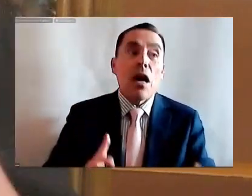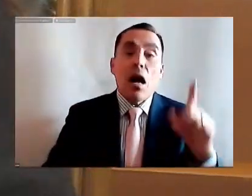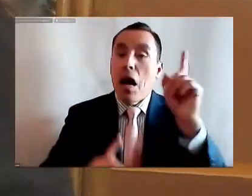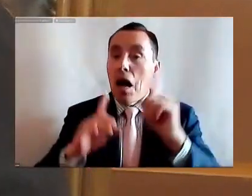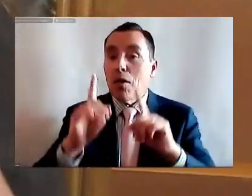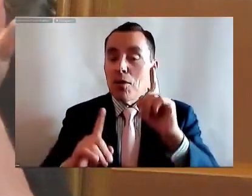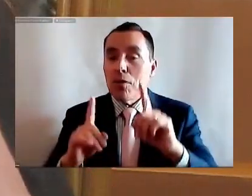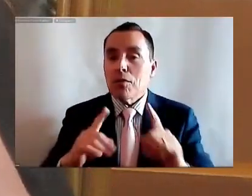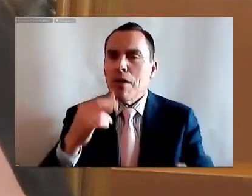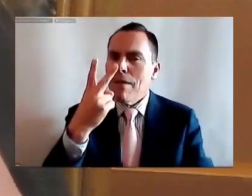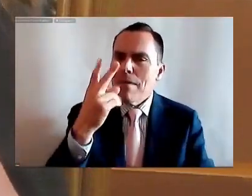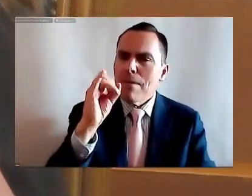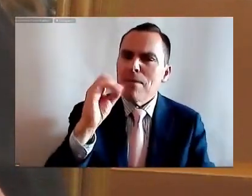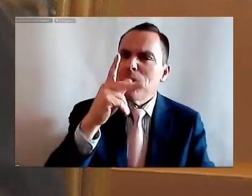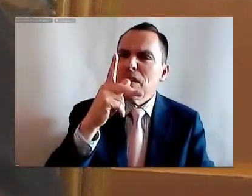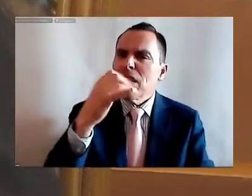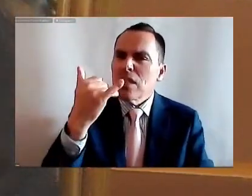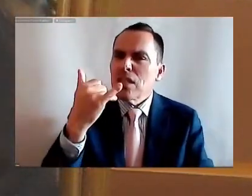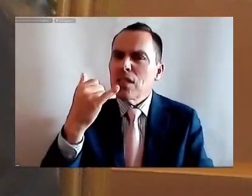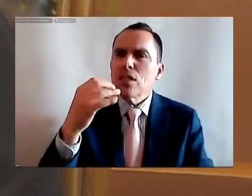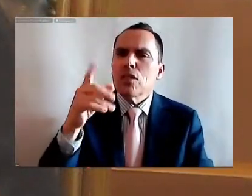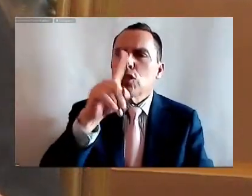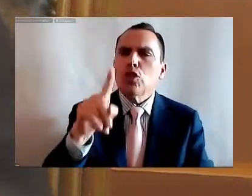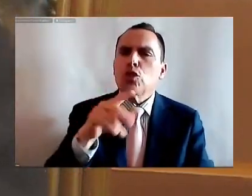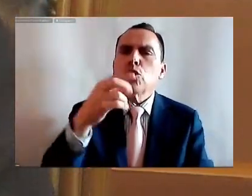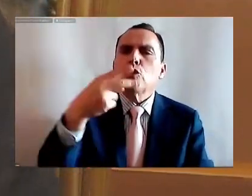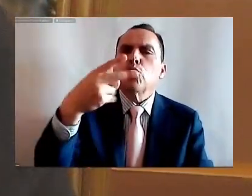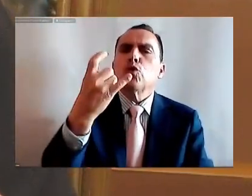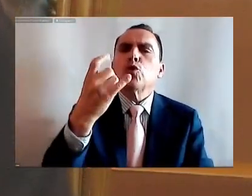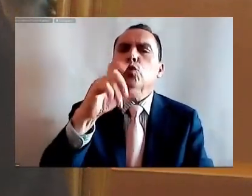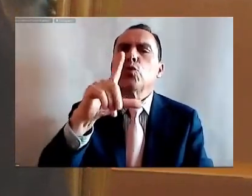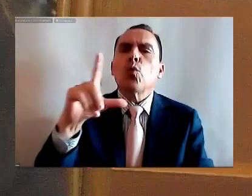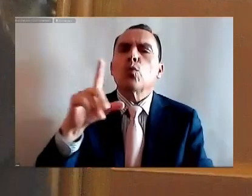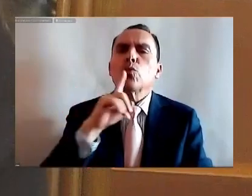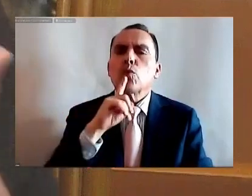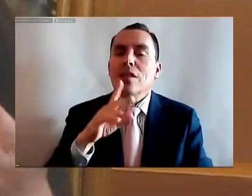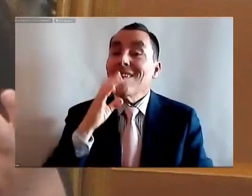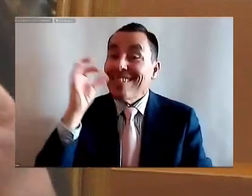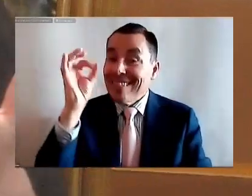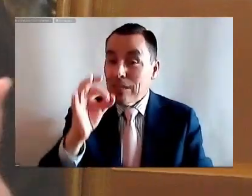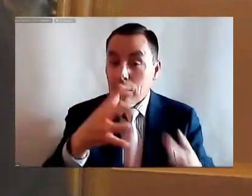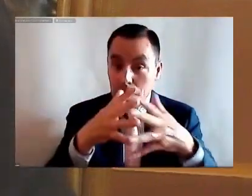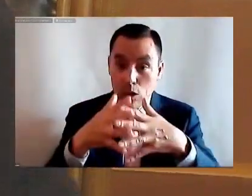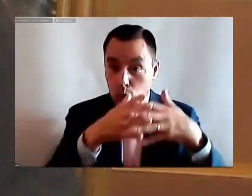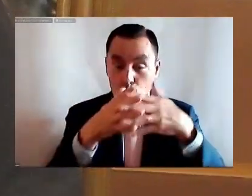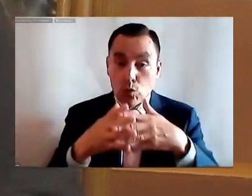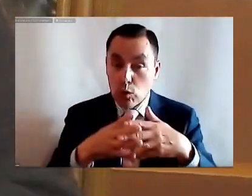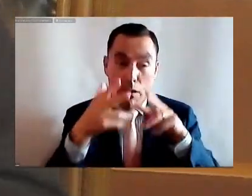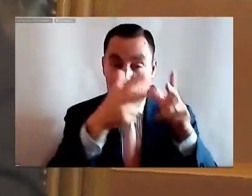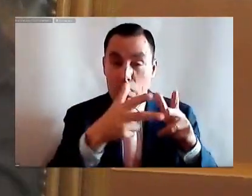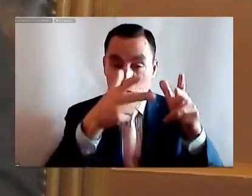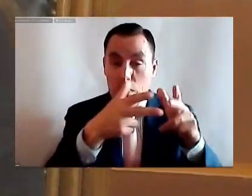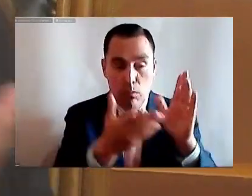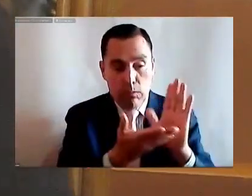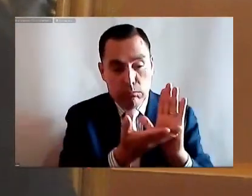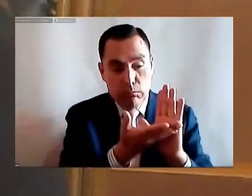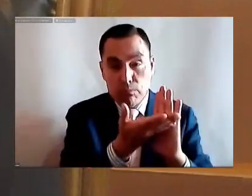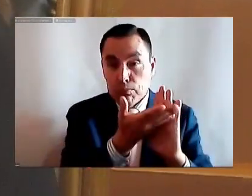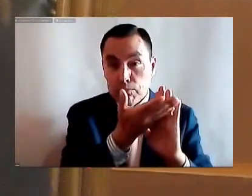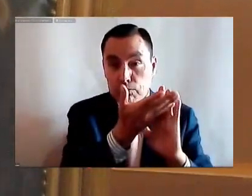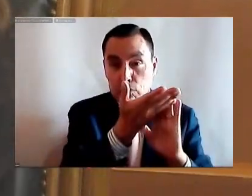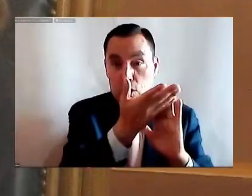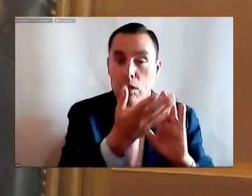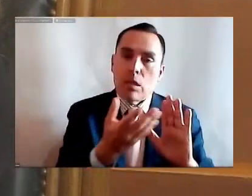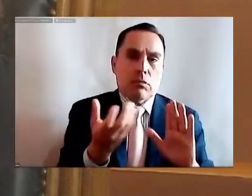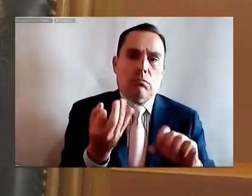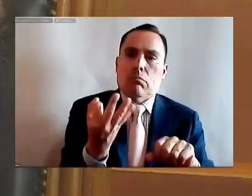una feminista norteamericana, y eso explica también por qué en Estados Unidos las cifras de acoso sexual son 3 veces más que